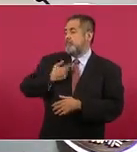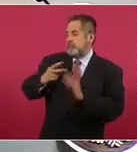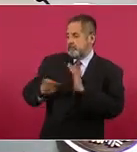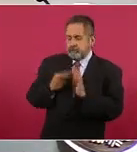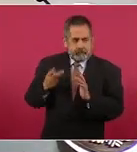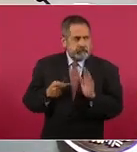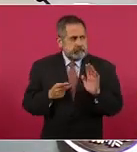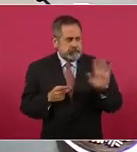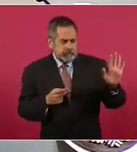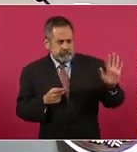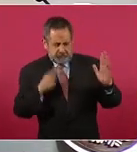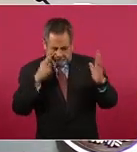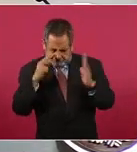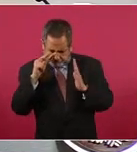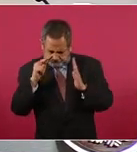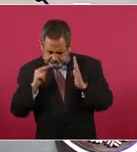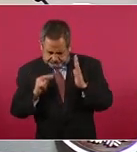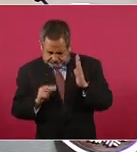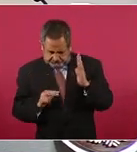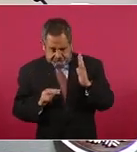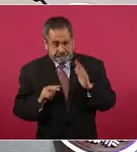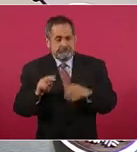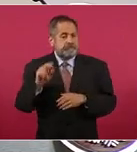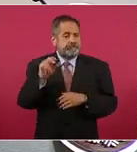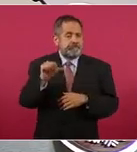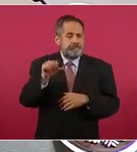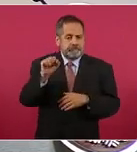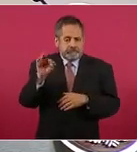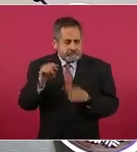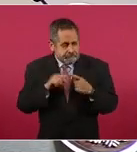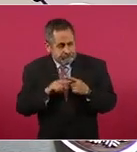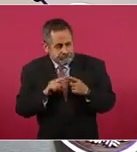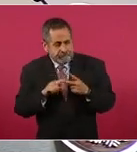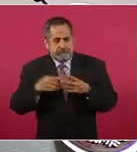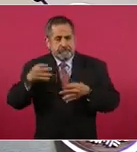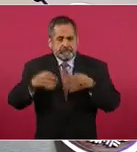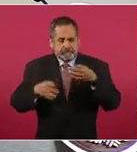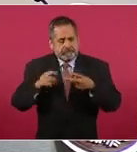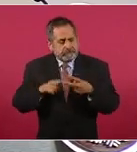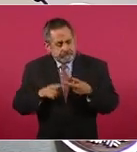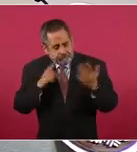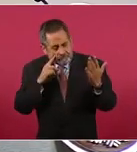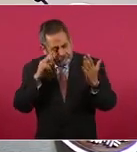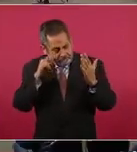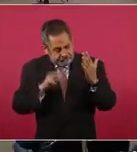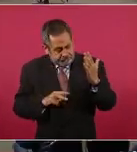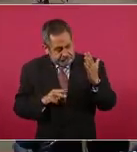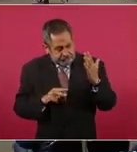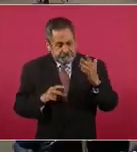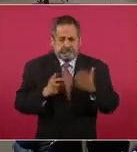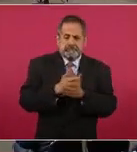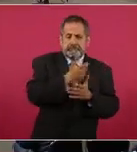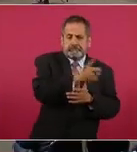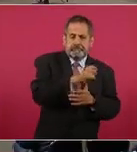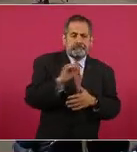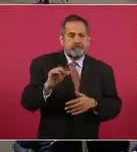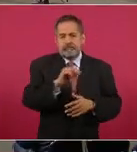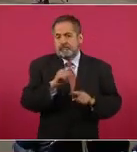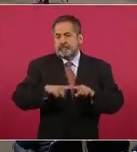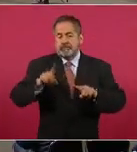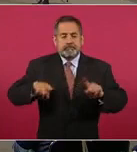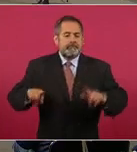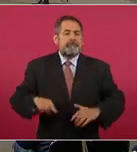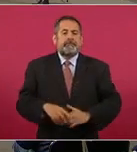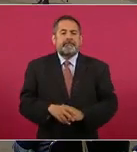se da puntual seguimiento desde la auditoría, los juicios, las liquidaciones y el cobro. La siguiente, por